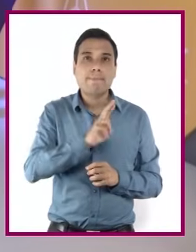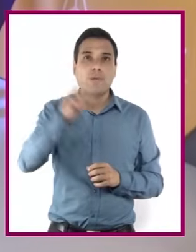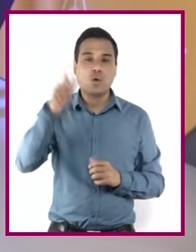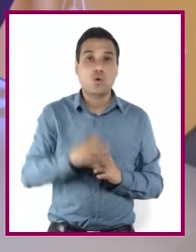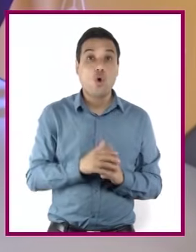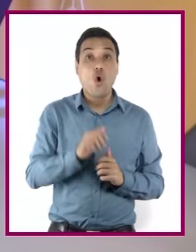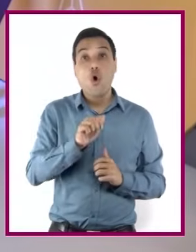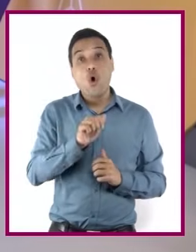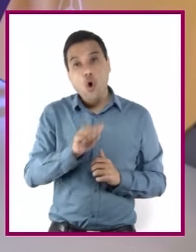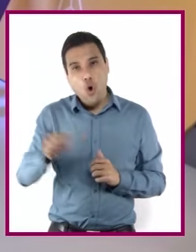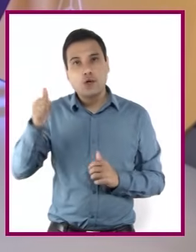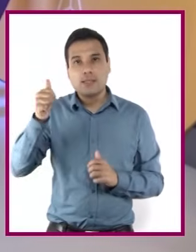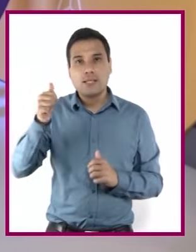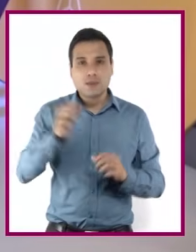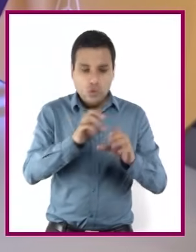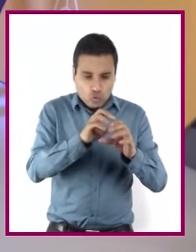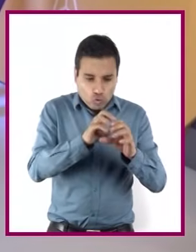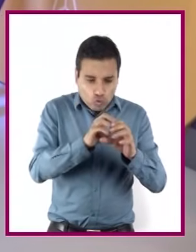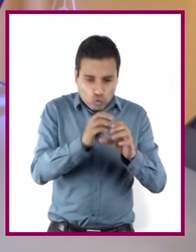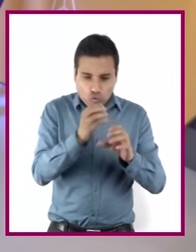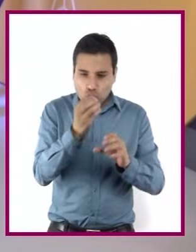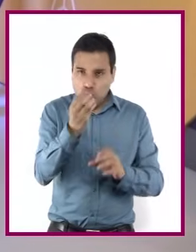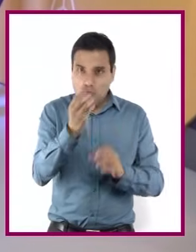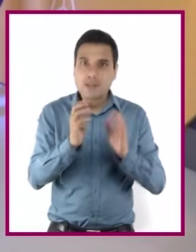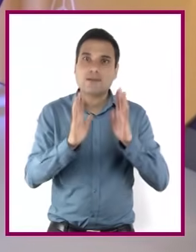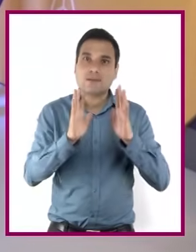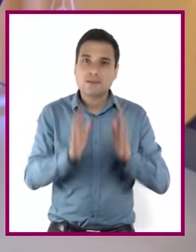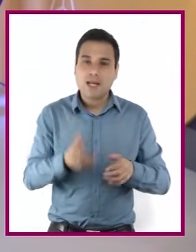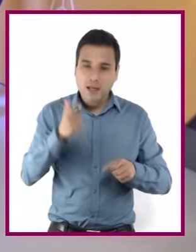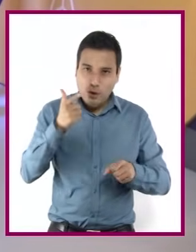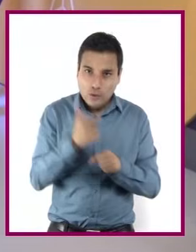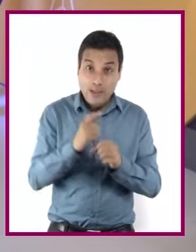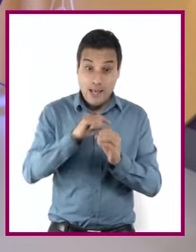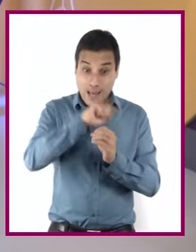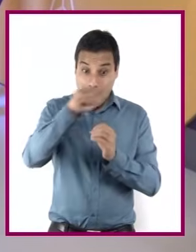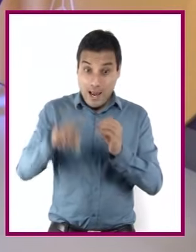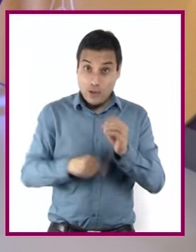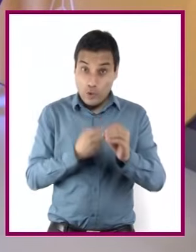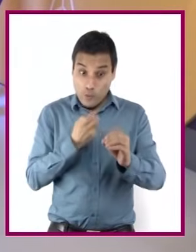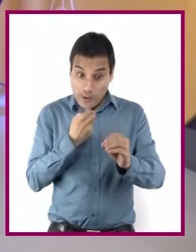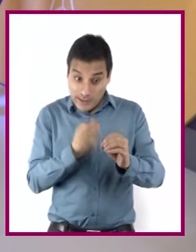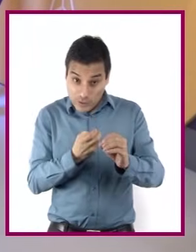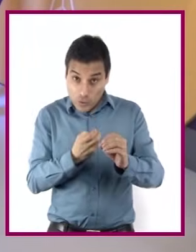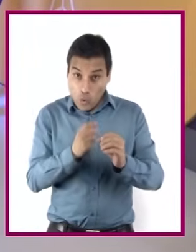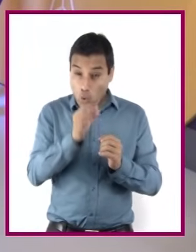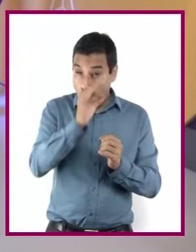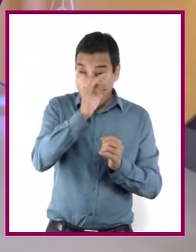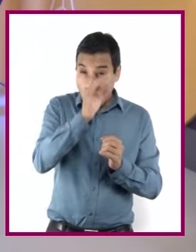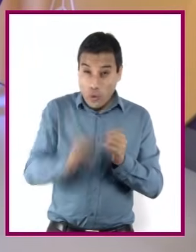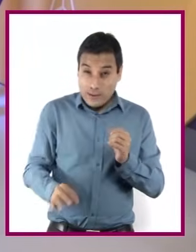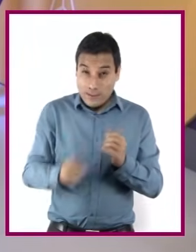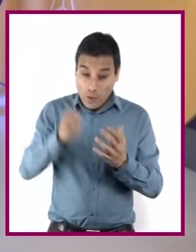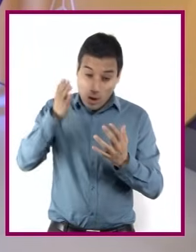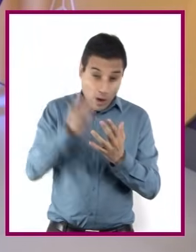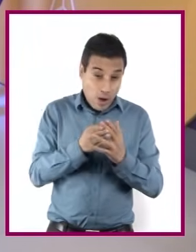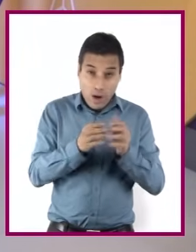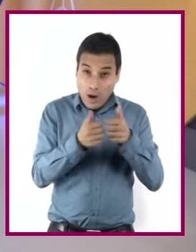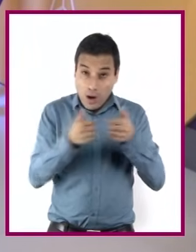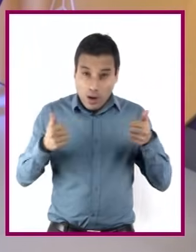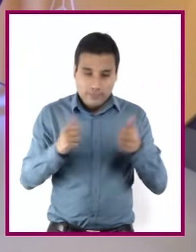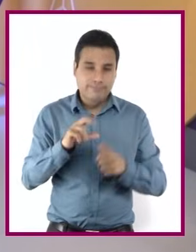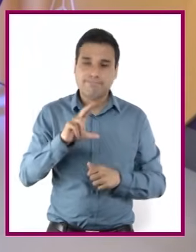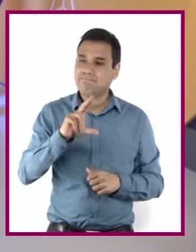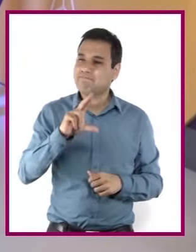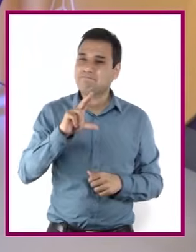partículas subatómicas, dejando atrás la idea de los átomos como esfera sólida o indivisibles,